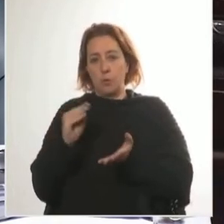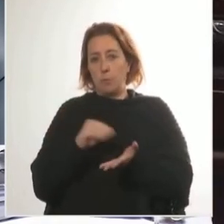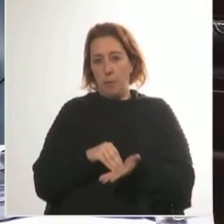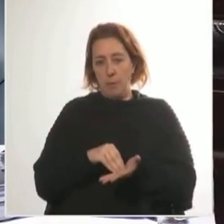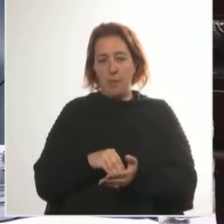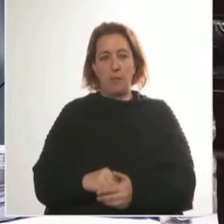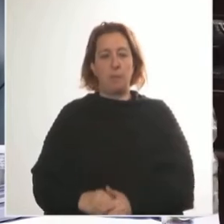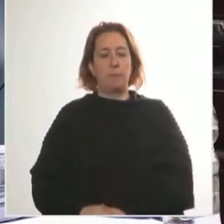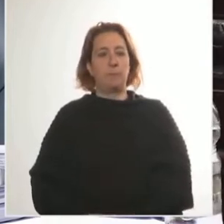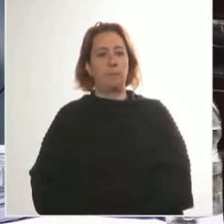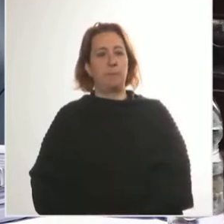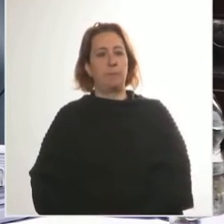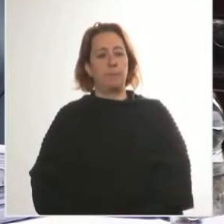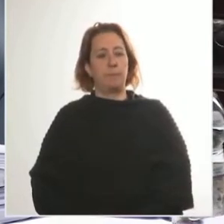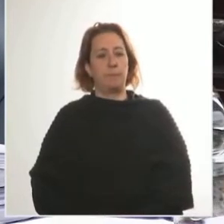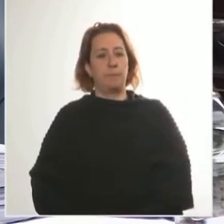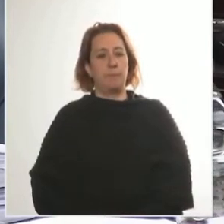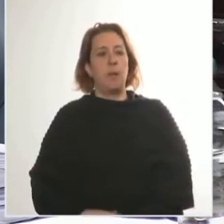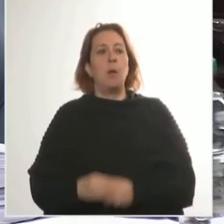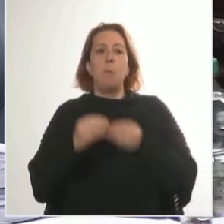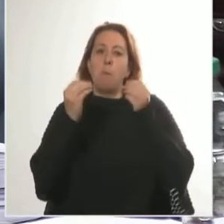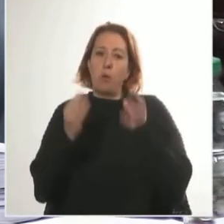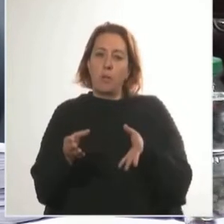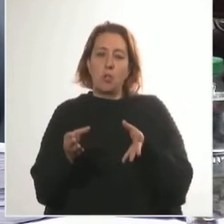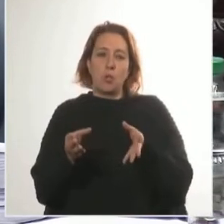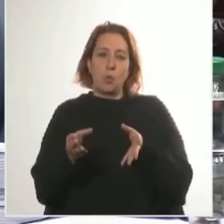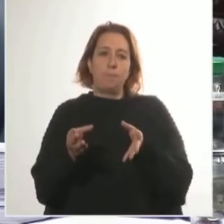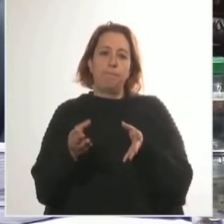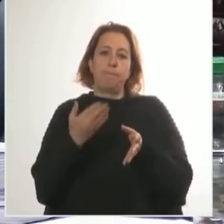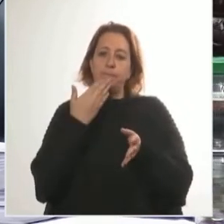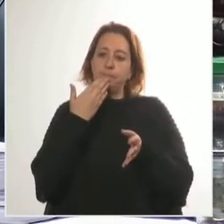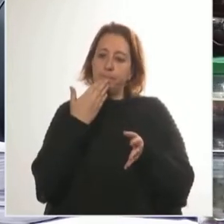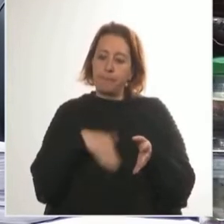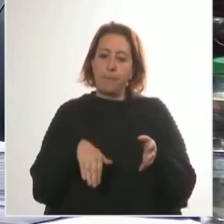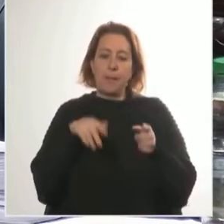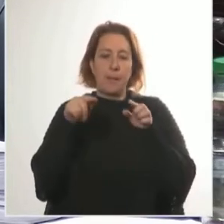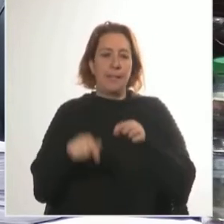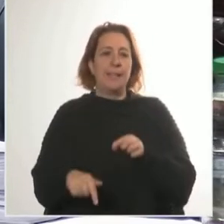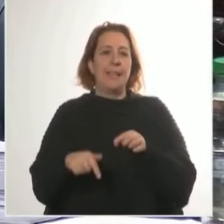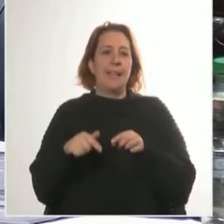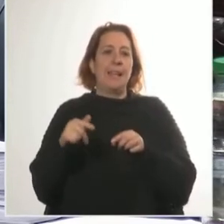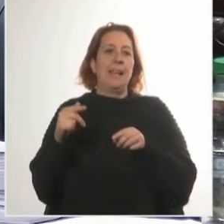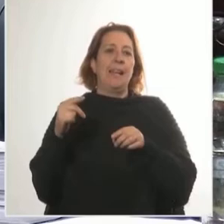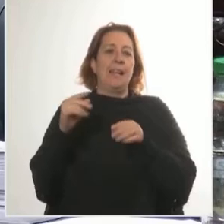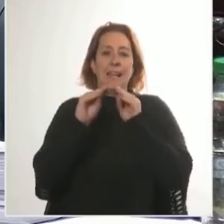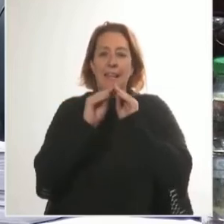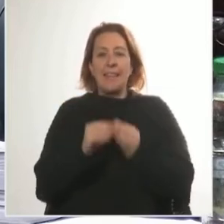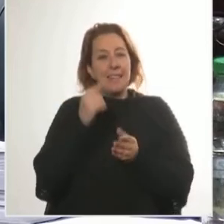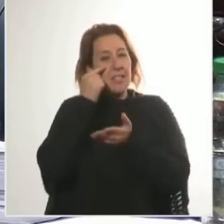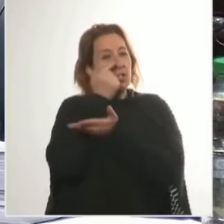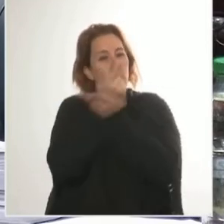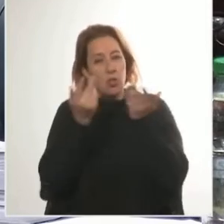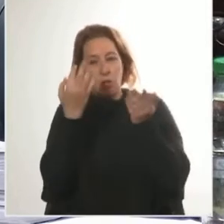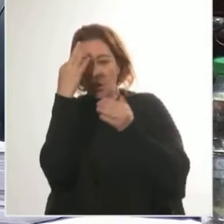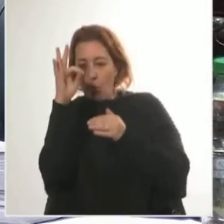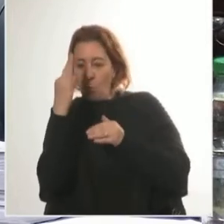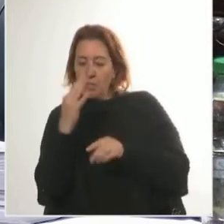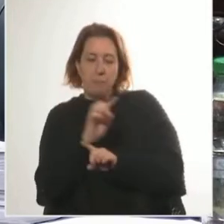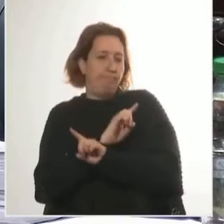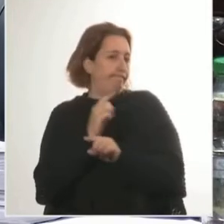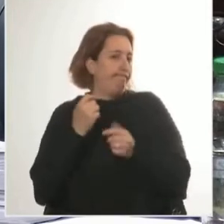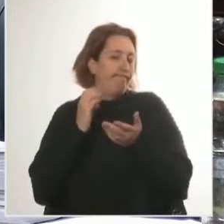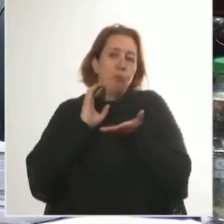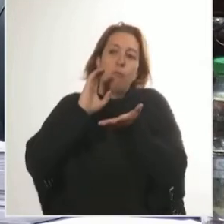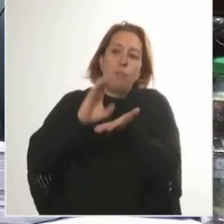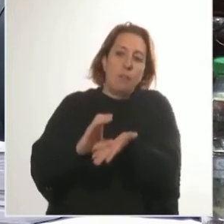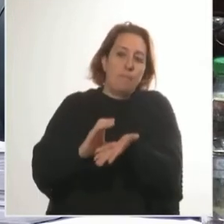implementando. Y por eso es que entendemos que esta rendición de cuentas no dedica los recursos